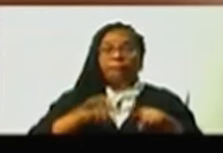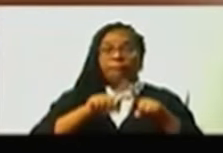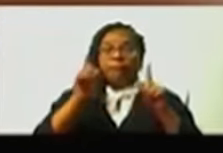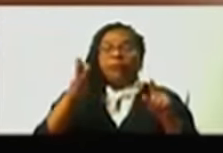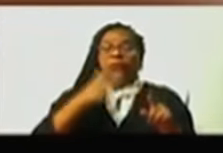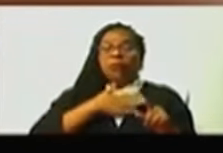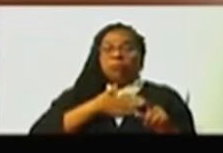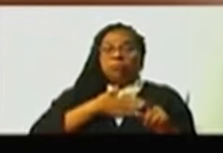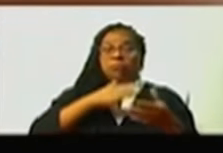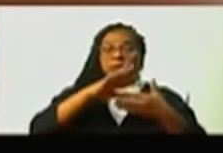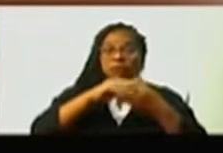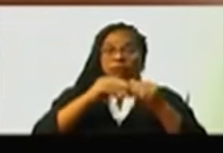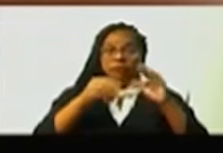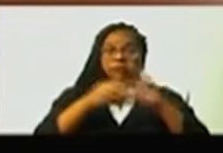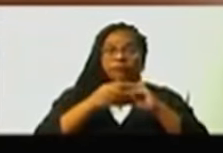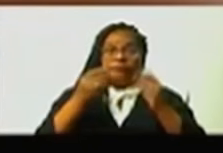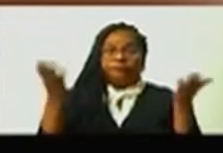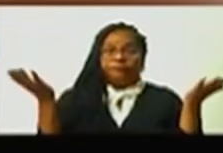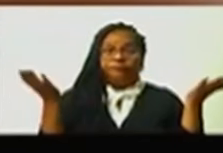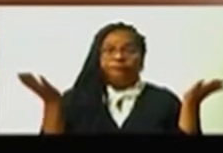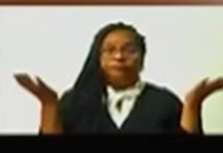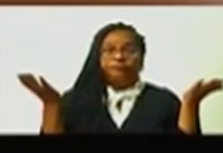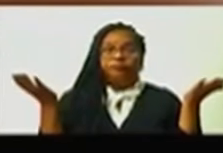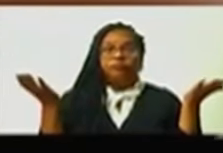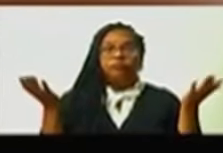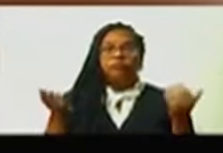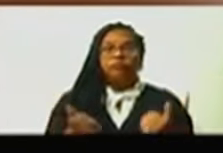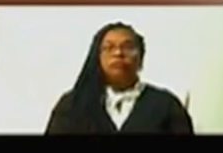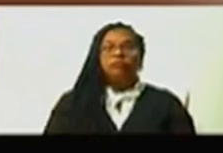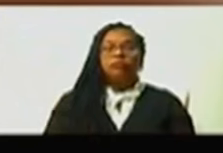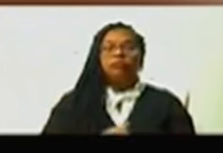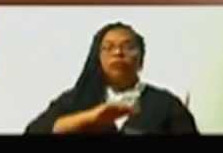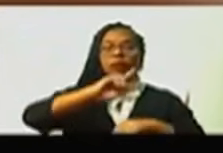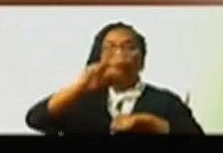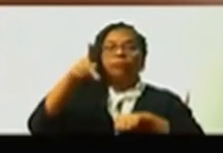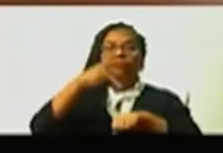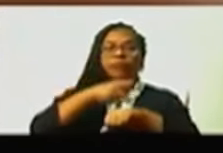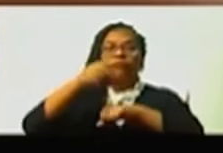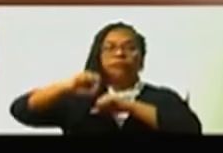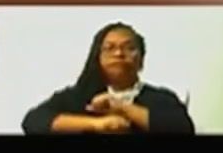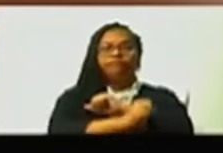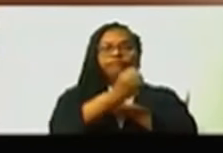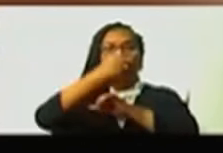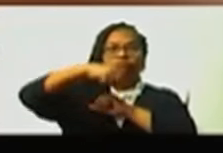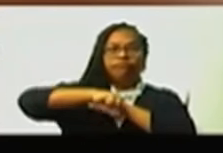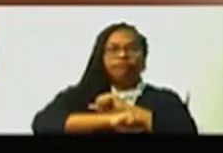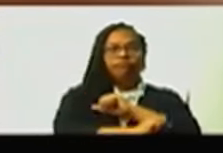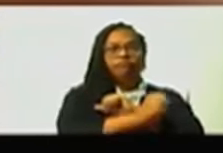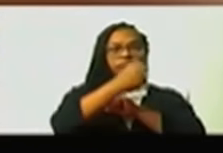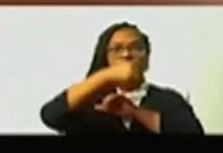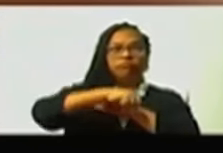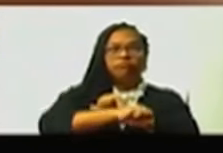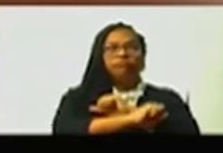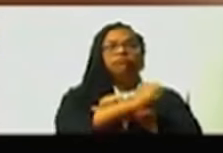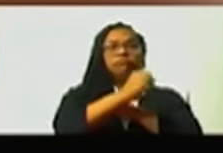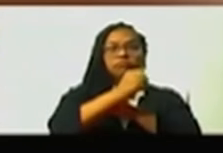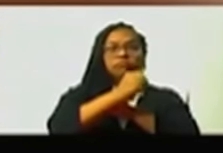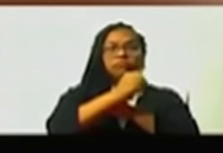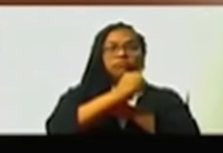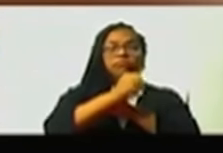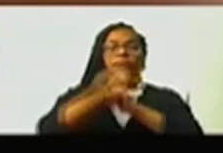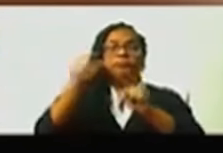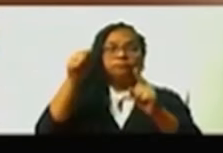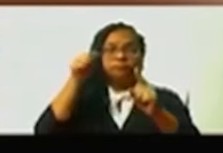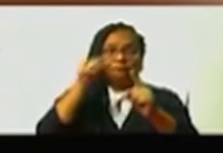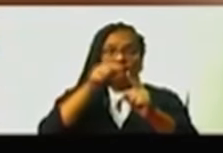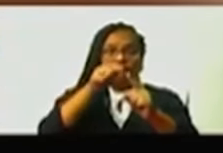con relación a algo que está pasando en la provincia de Samaná, específicamente en el